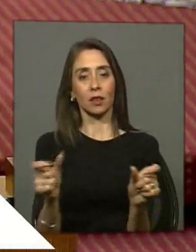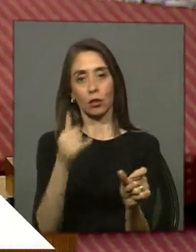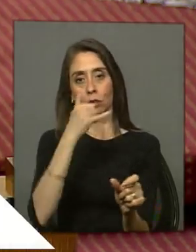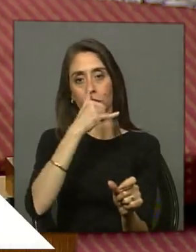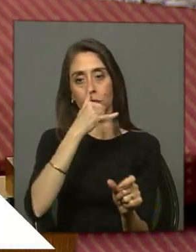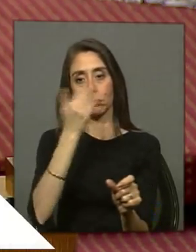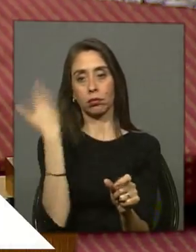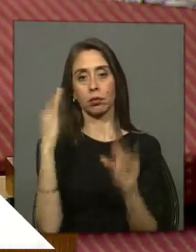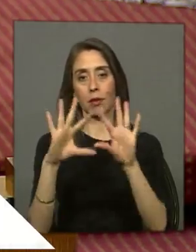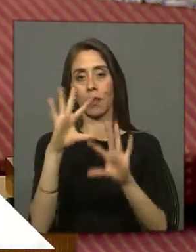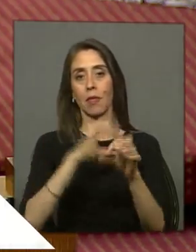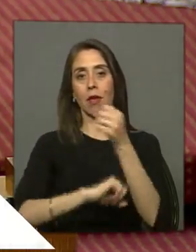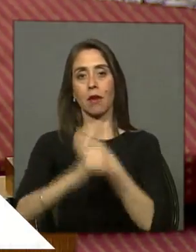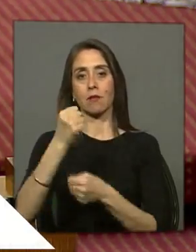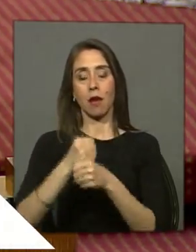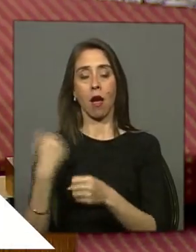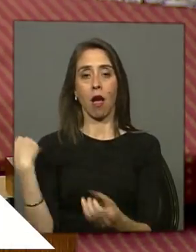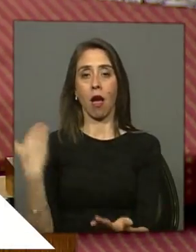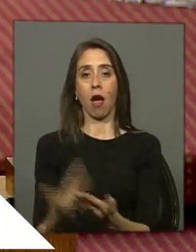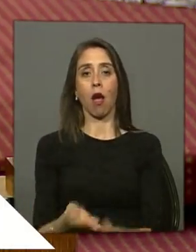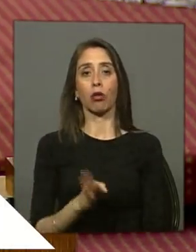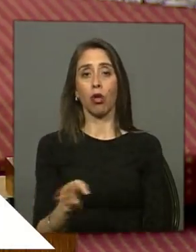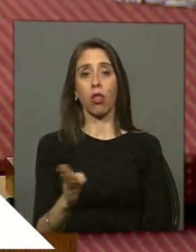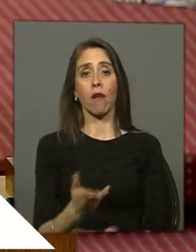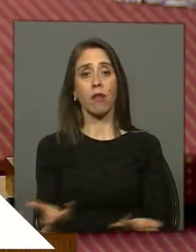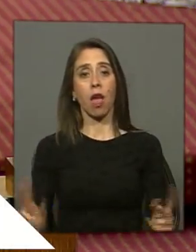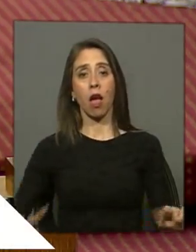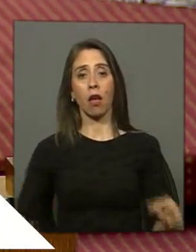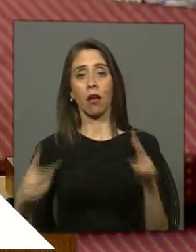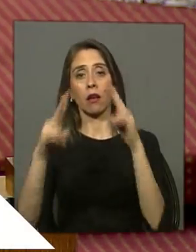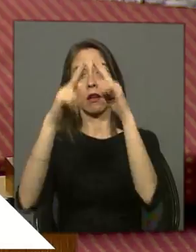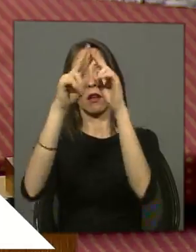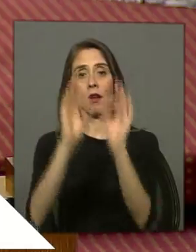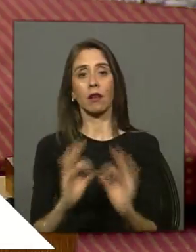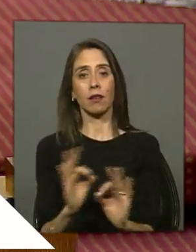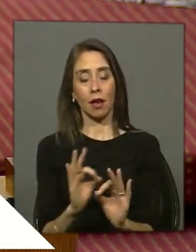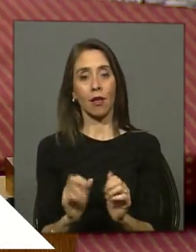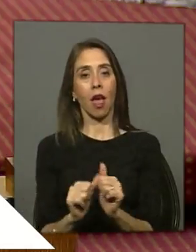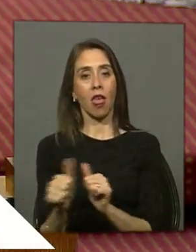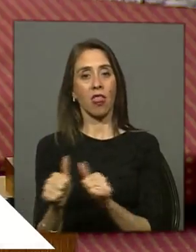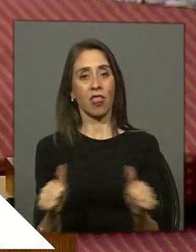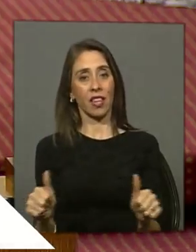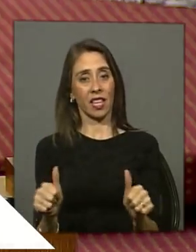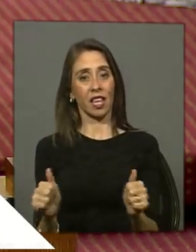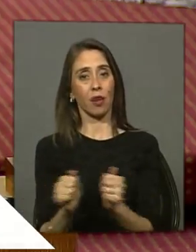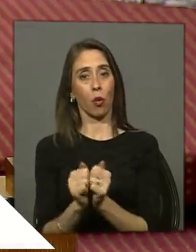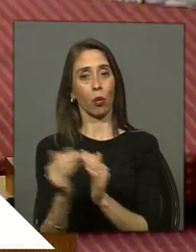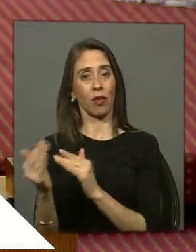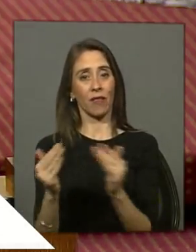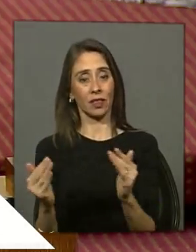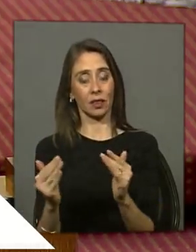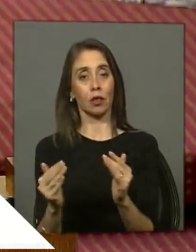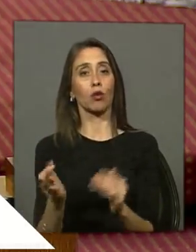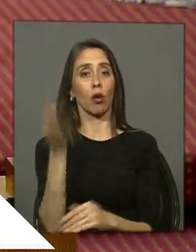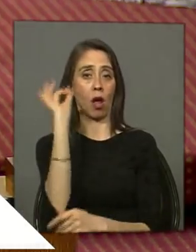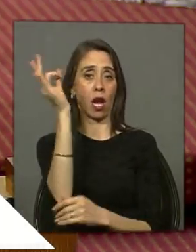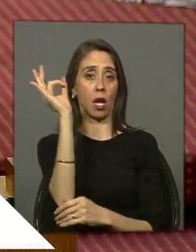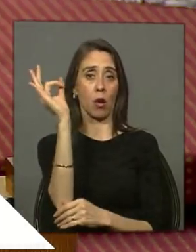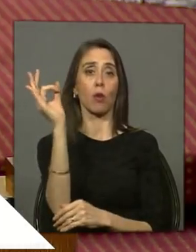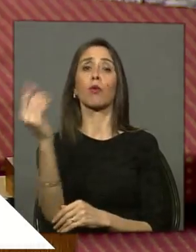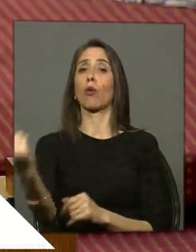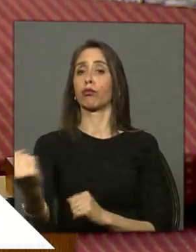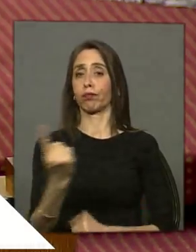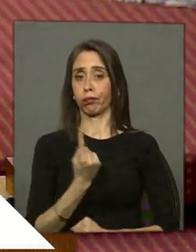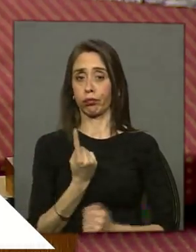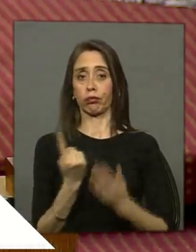prácticamente 10 años y que al día de hoy todavía no se materializa los dirigentes vecinales del sector se han reunido con quien suscribe